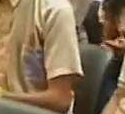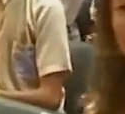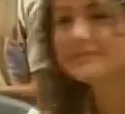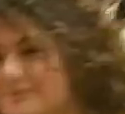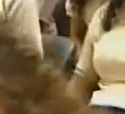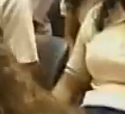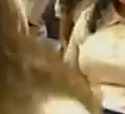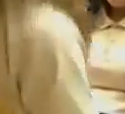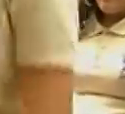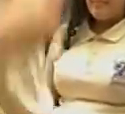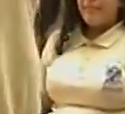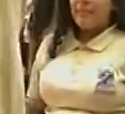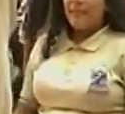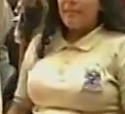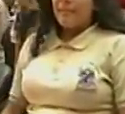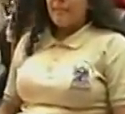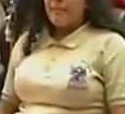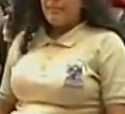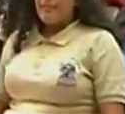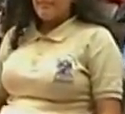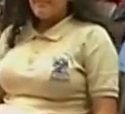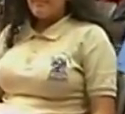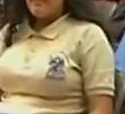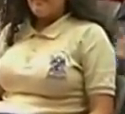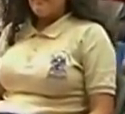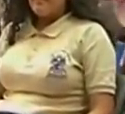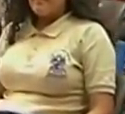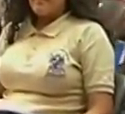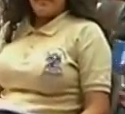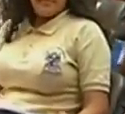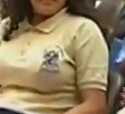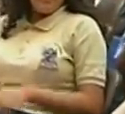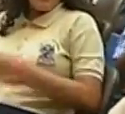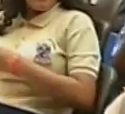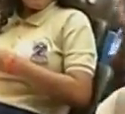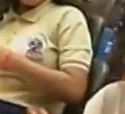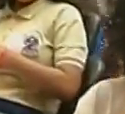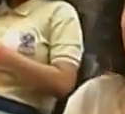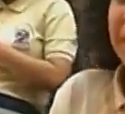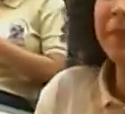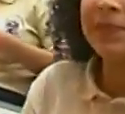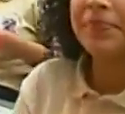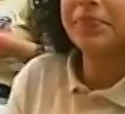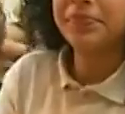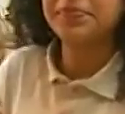Ciudadana María Alex Pérez, vicepresidenta de Región Occidente de la FEBEN.